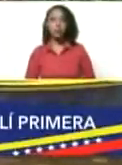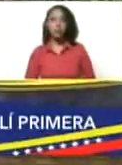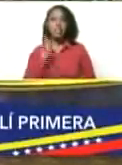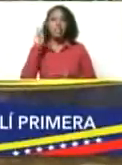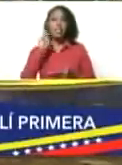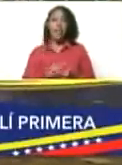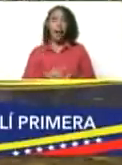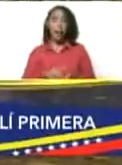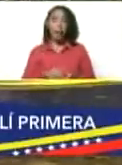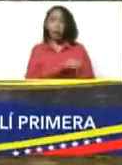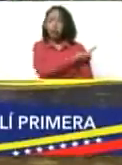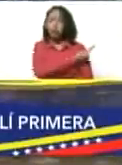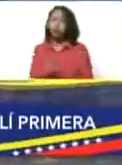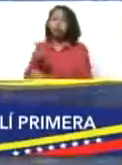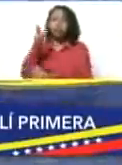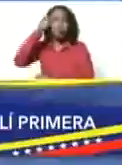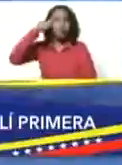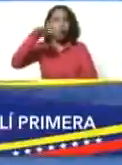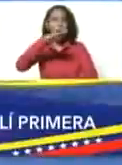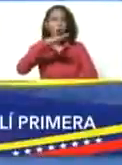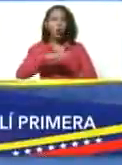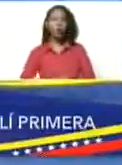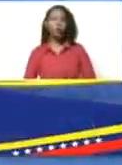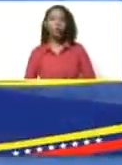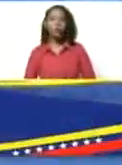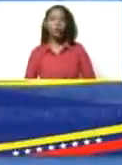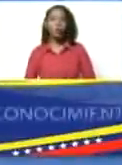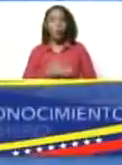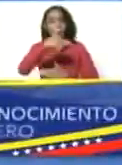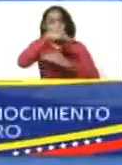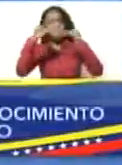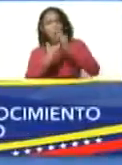Llegamos por mandato de un pueblo, bajo el